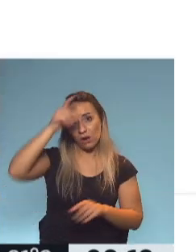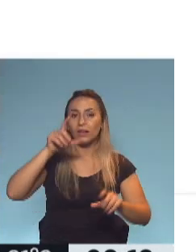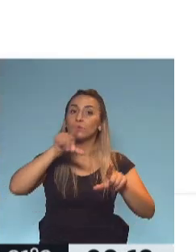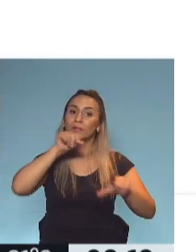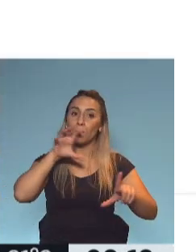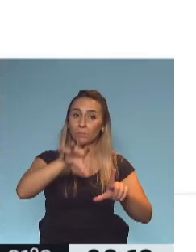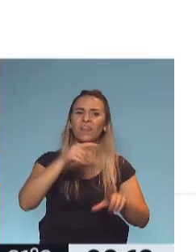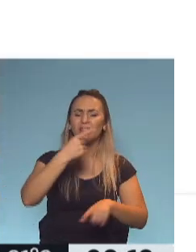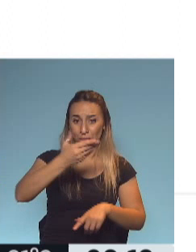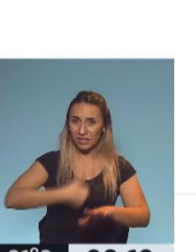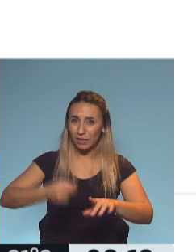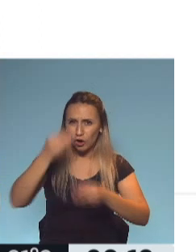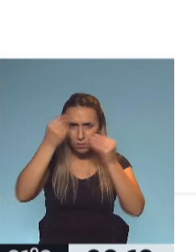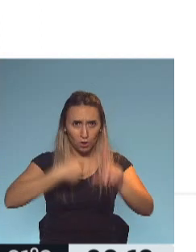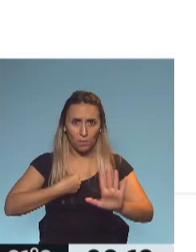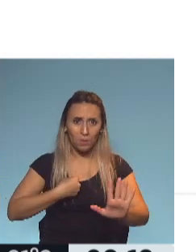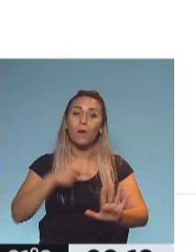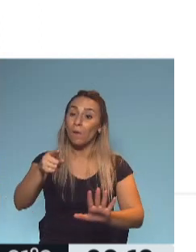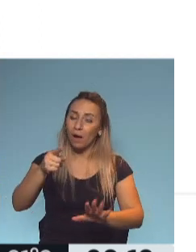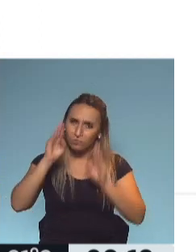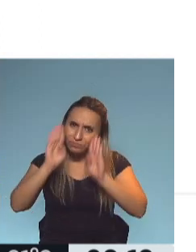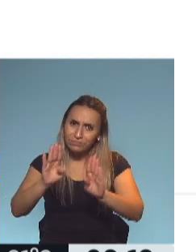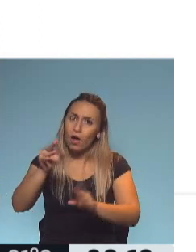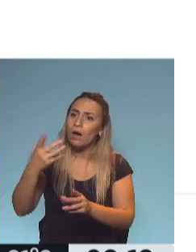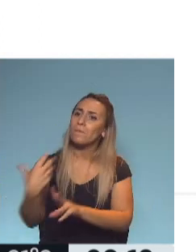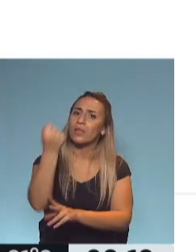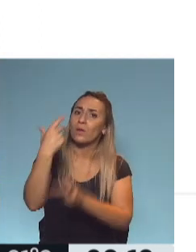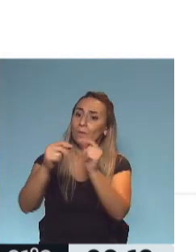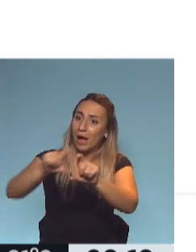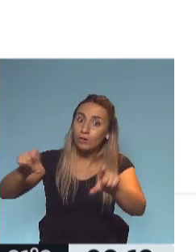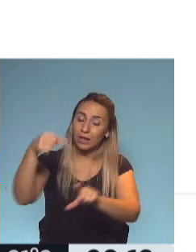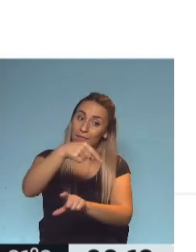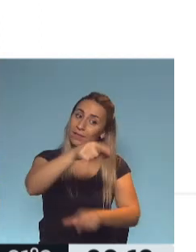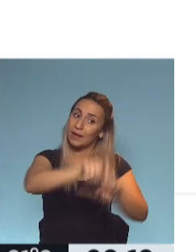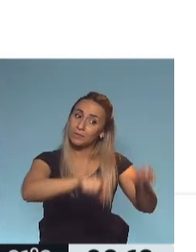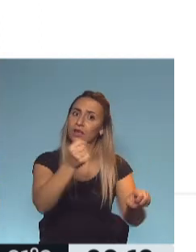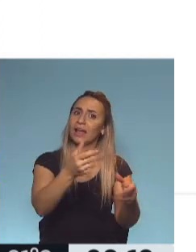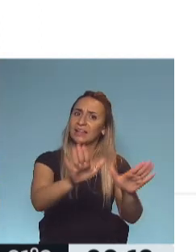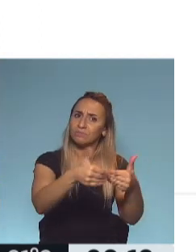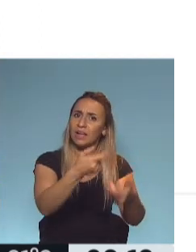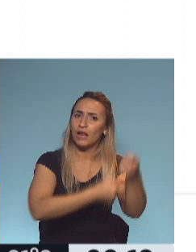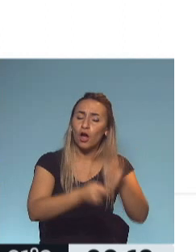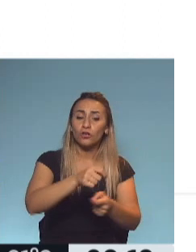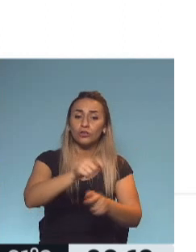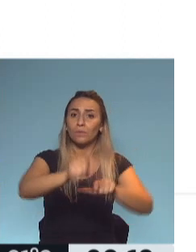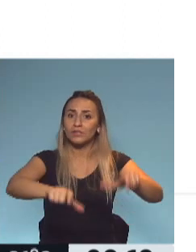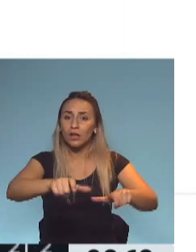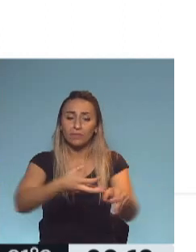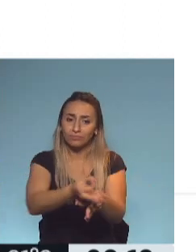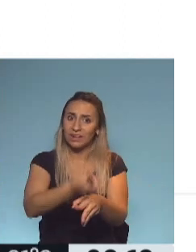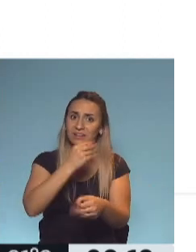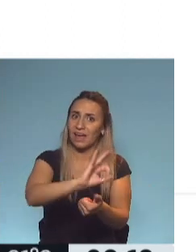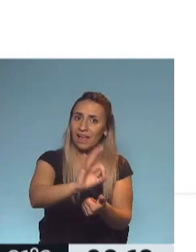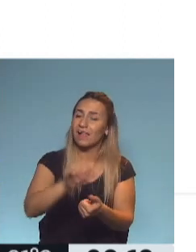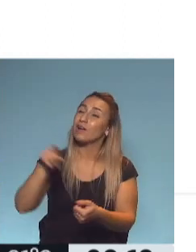no se preocupe por mí, ocúpese de conseguir vacunas de los desocupados, los que cierran comercios, los que no se educan. Su ocaso es